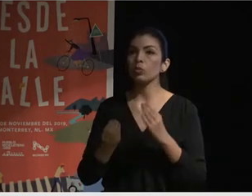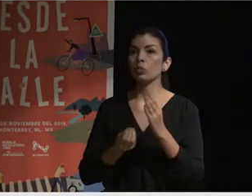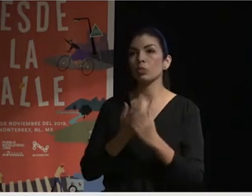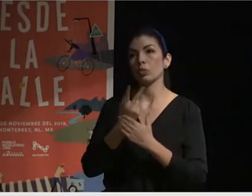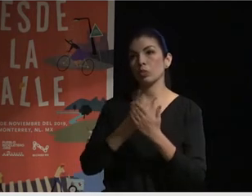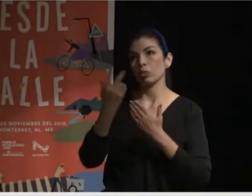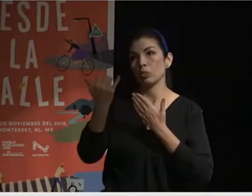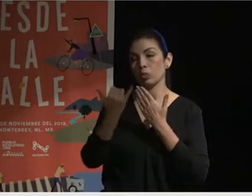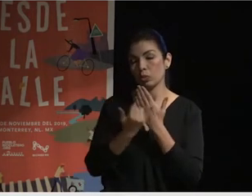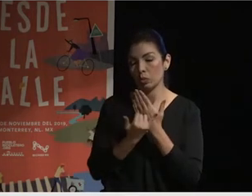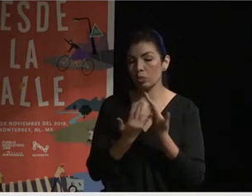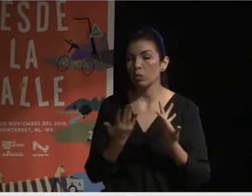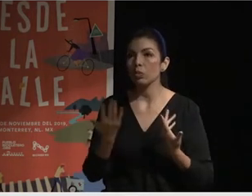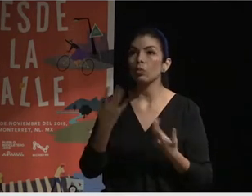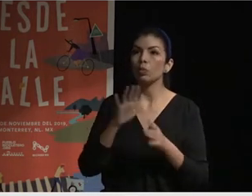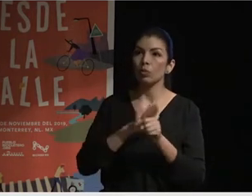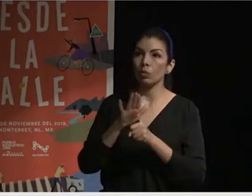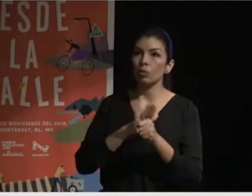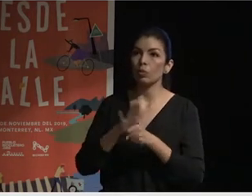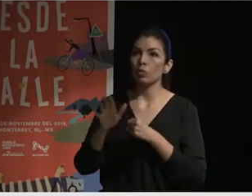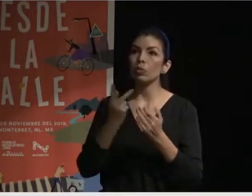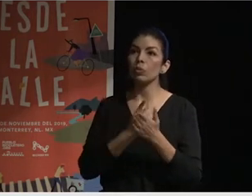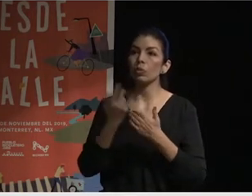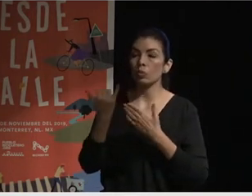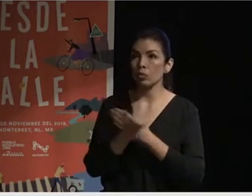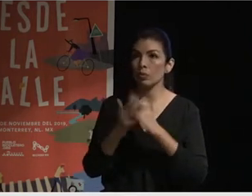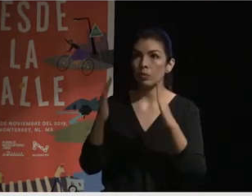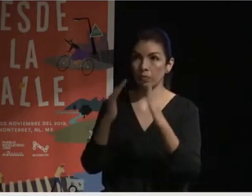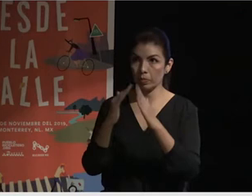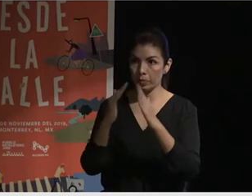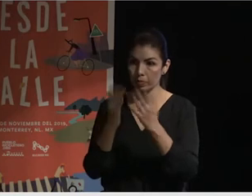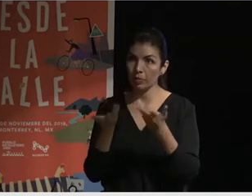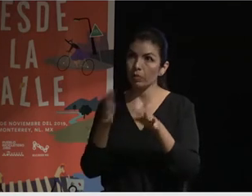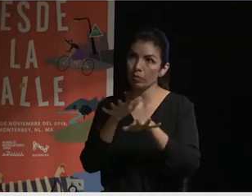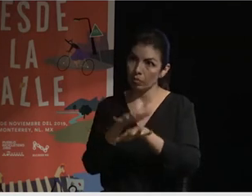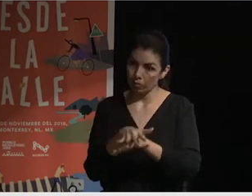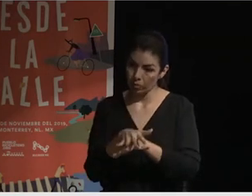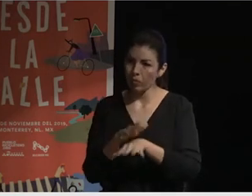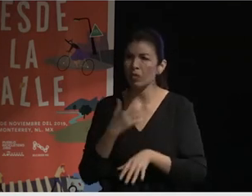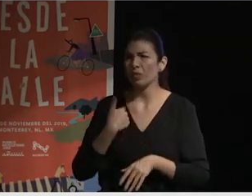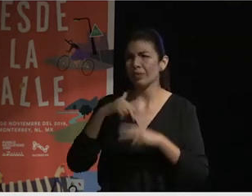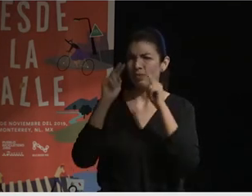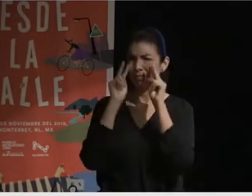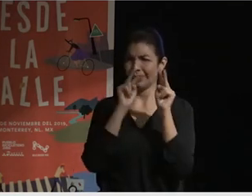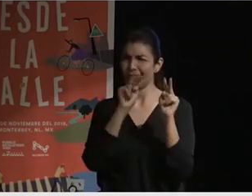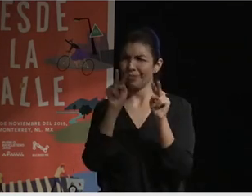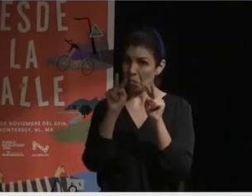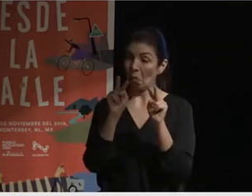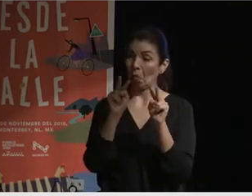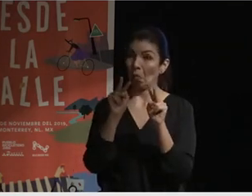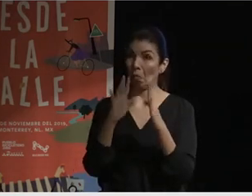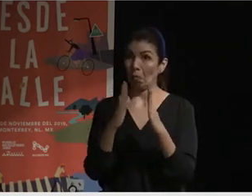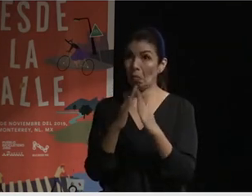noviembre en la Gaceta Oficial de la Ciudad de México. Y pues está interesante, yo estoy tratando de estudiar a ver qué se les ocurre.